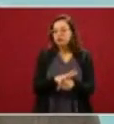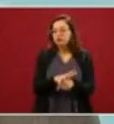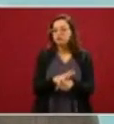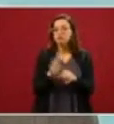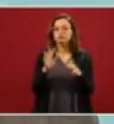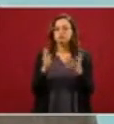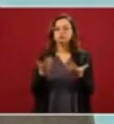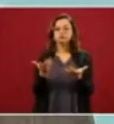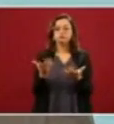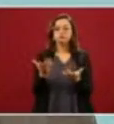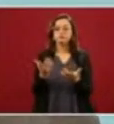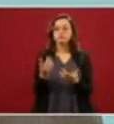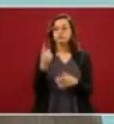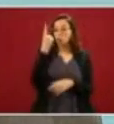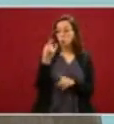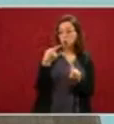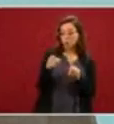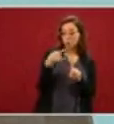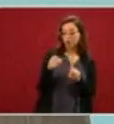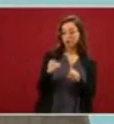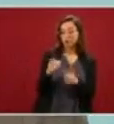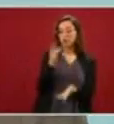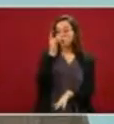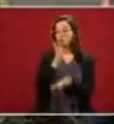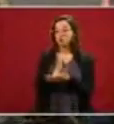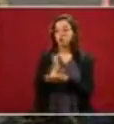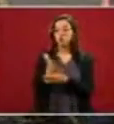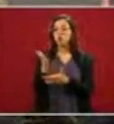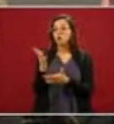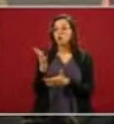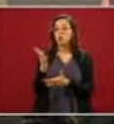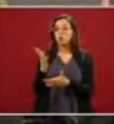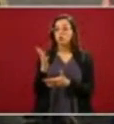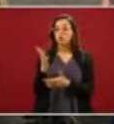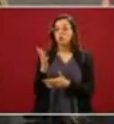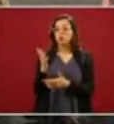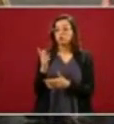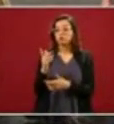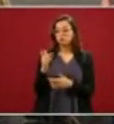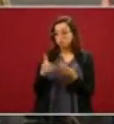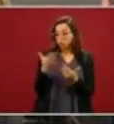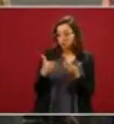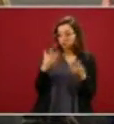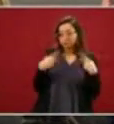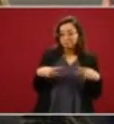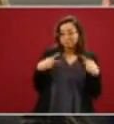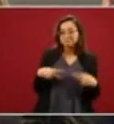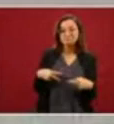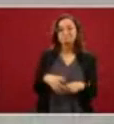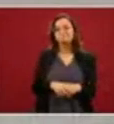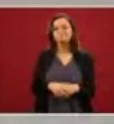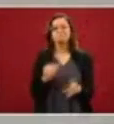son no una sola puerta de entrada y no son solamente unos pocos individuos. Estamos hablando